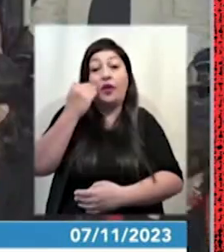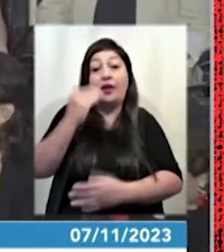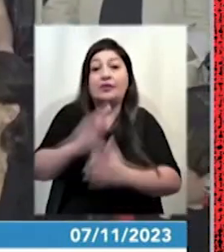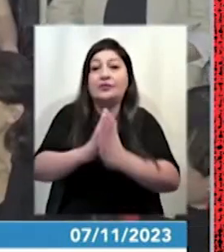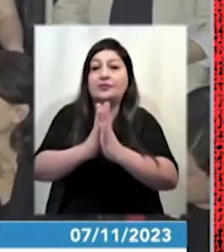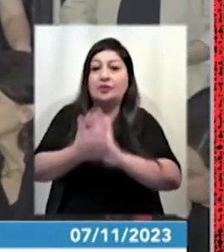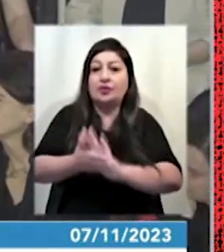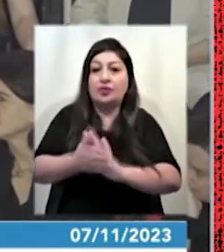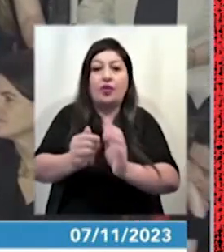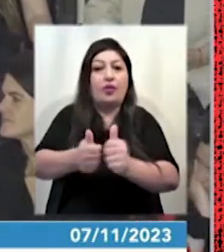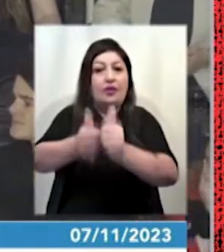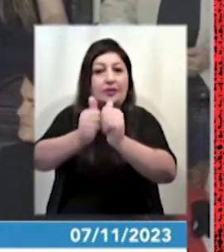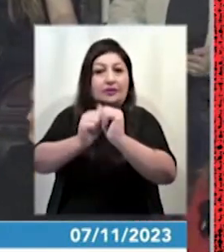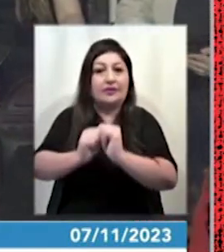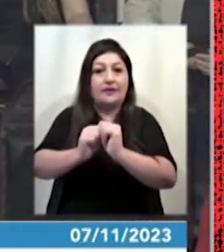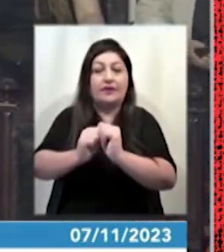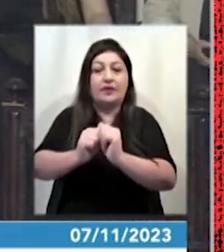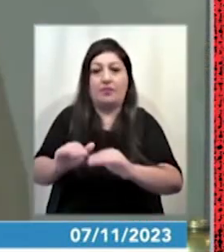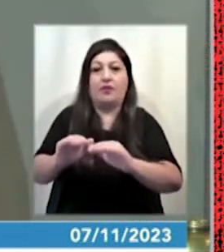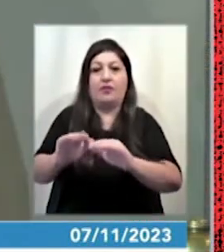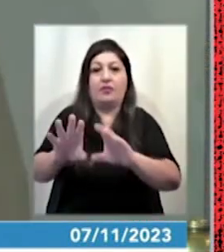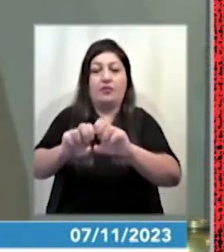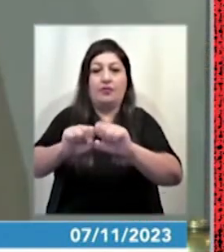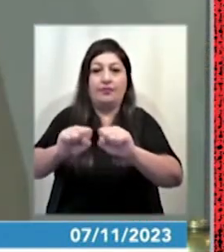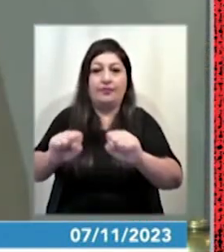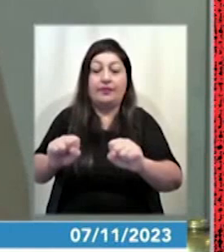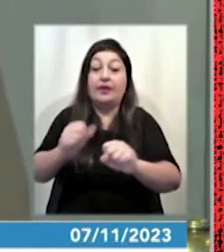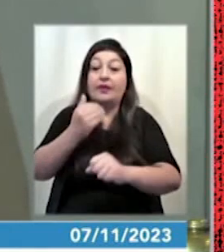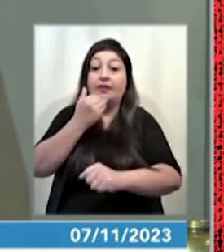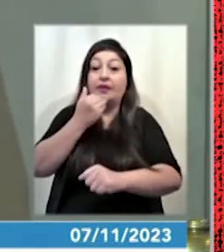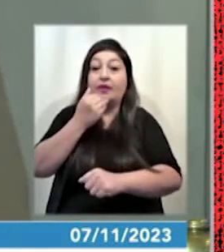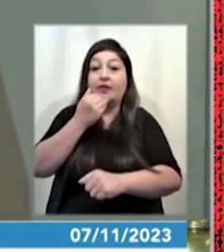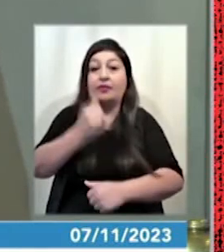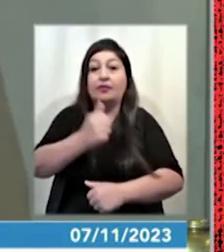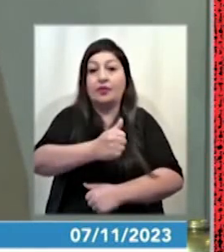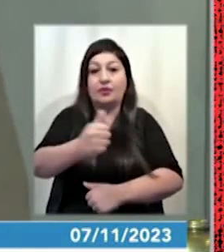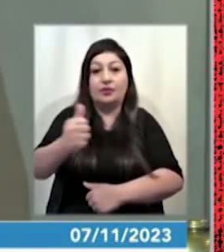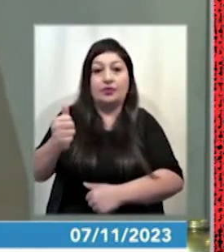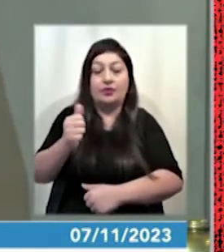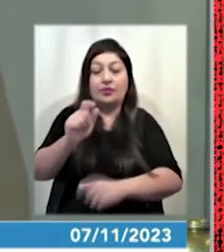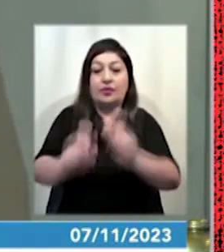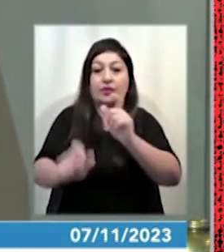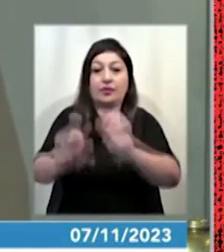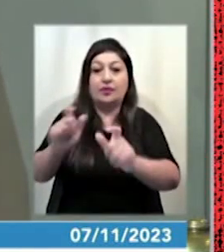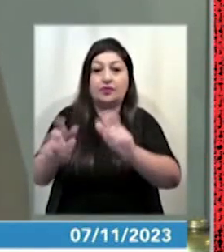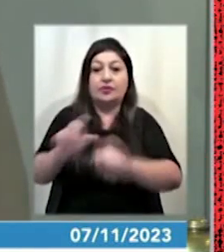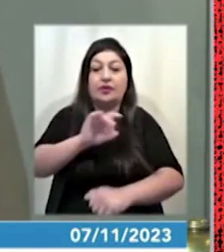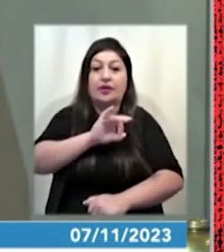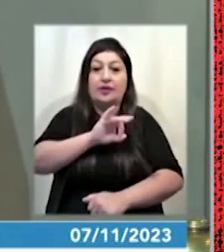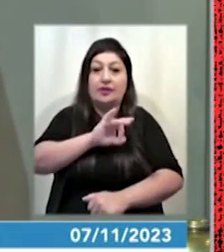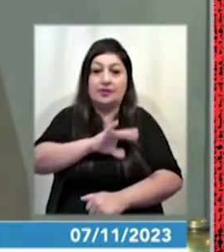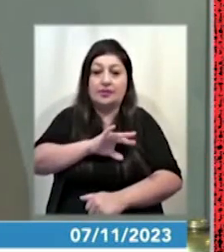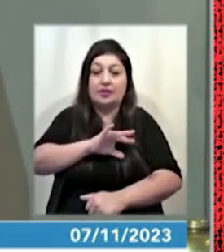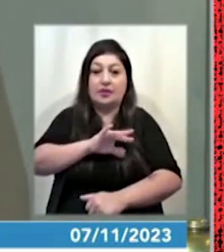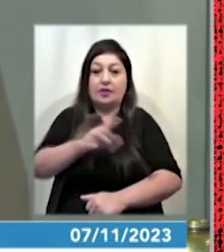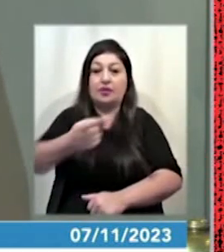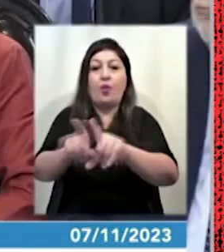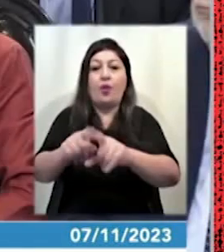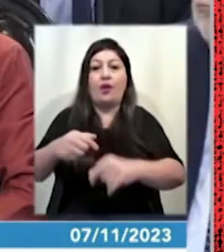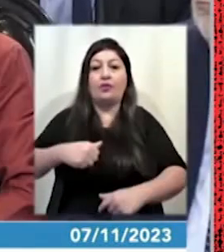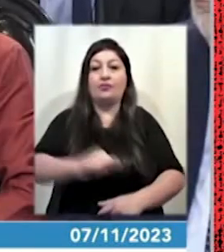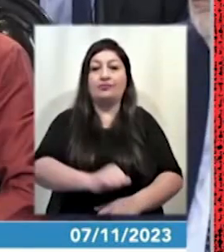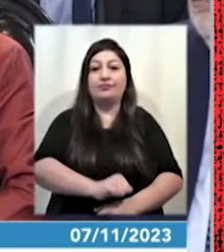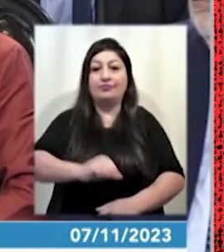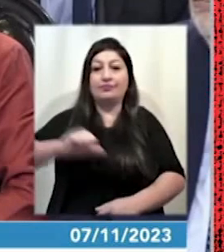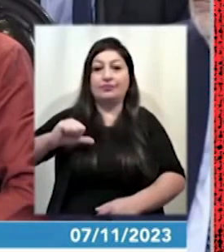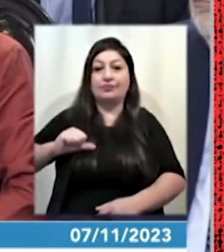si se quiere, a Beatriz Evia, porque ella se refirió a lo que pasó anoche en Coronel. Ah, sí. ¿Ok? Con la muerte...